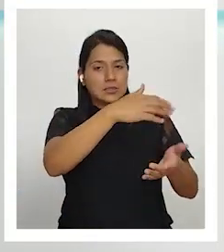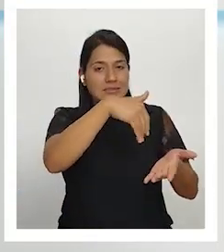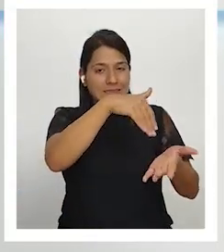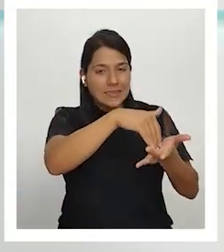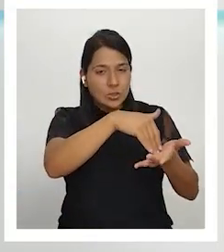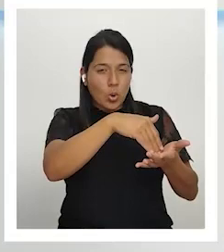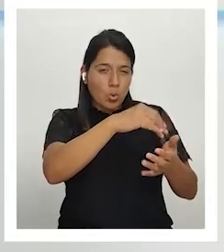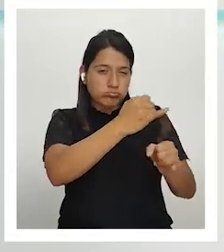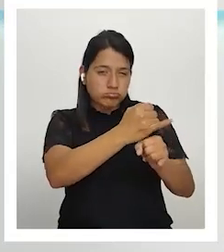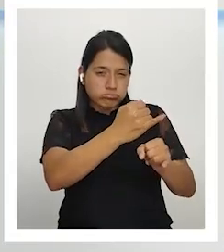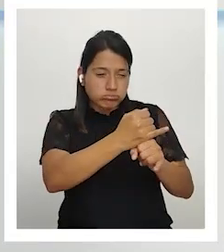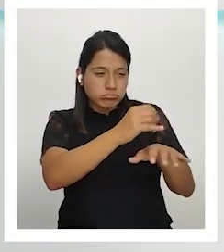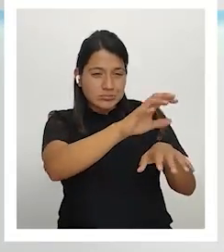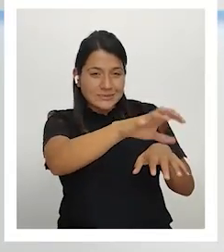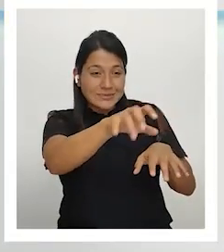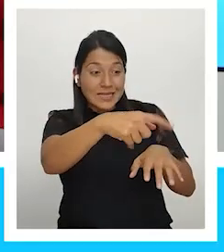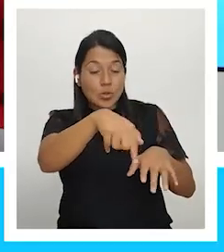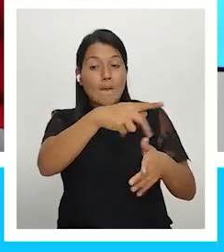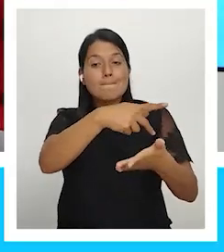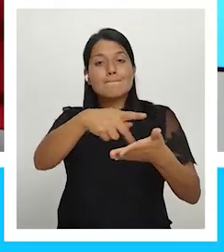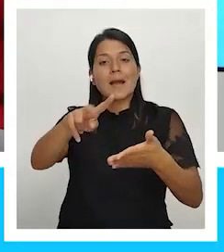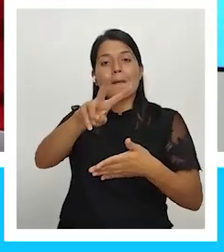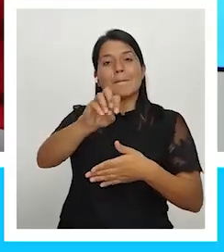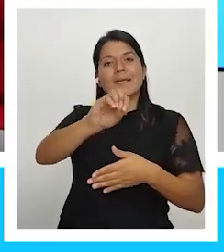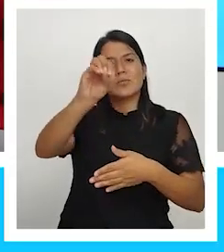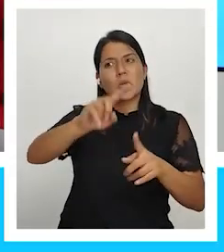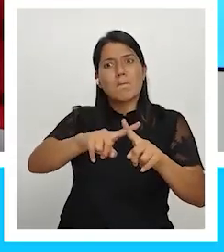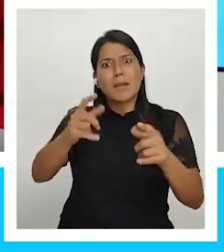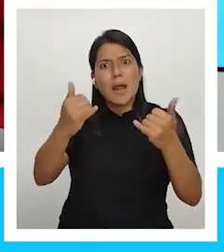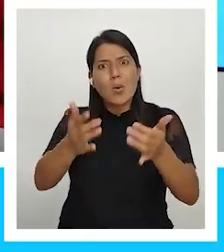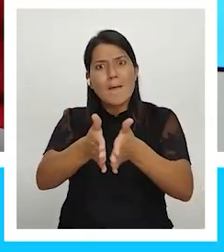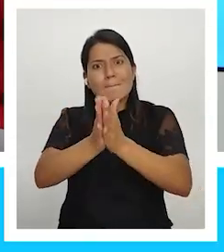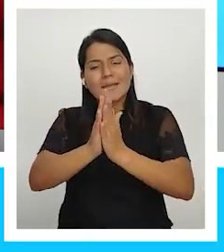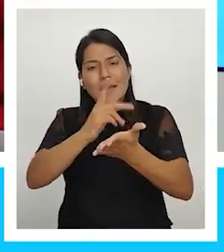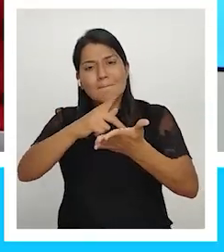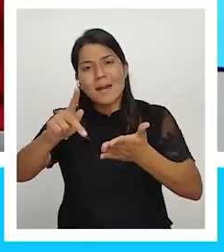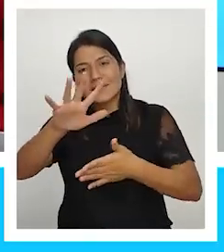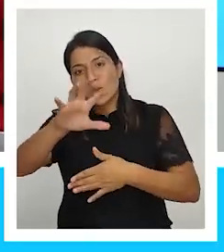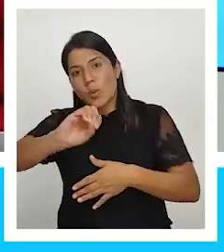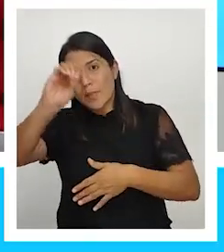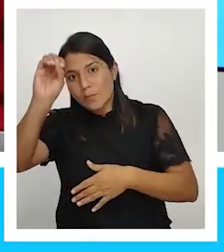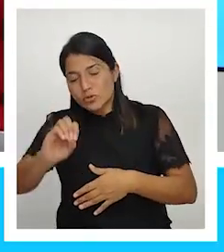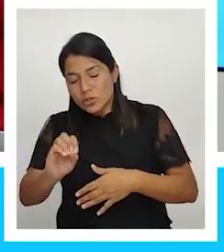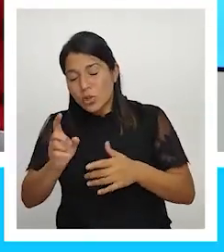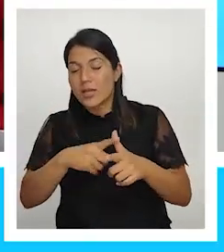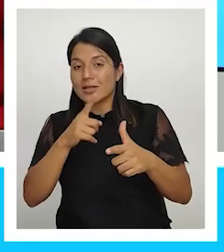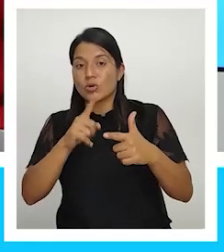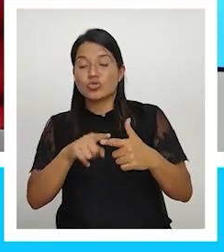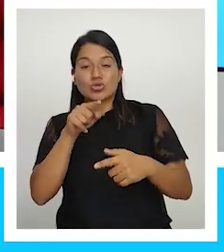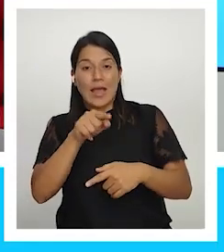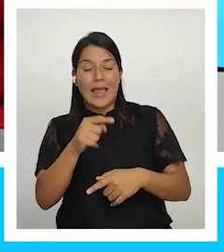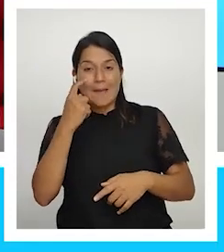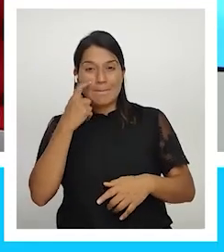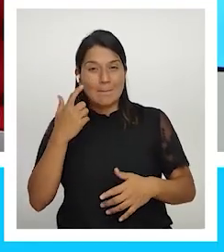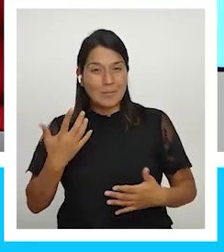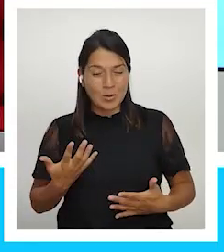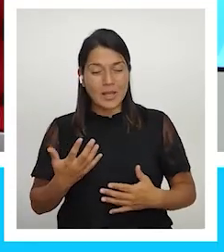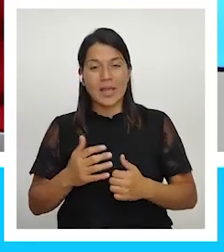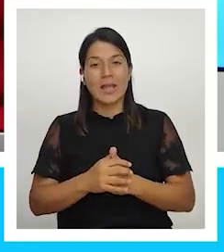20%, ¿verdad? Pero ahora nos pasan al 50%, y aquí lo que vemos también es un efecto de parte del